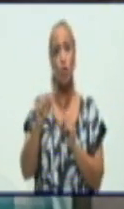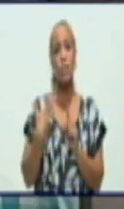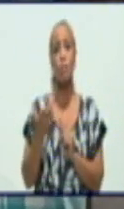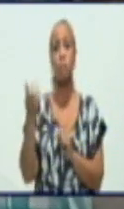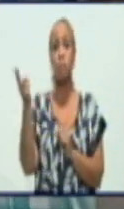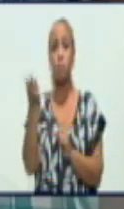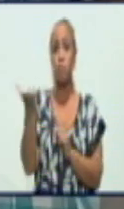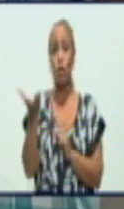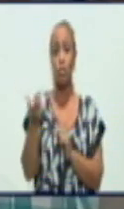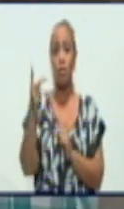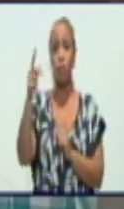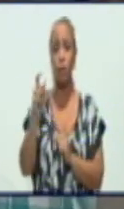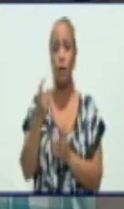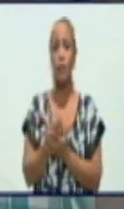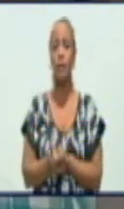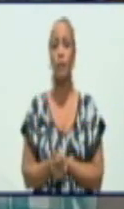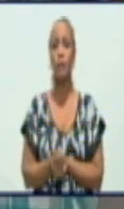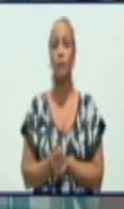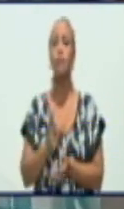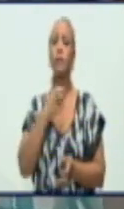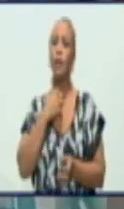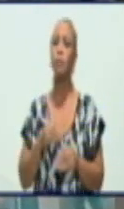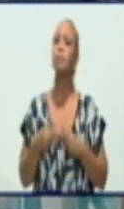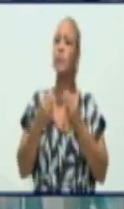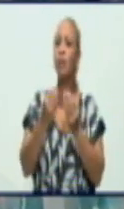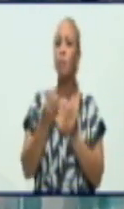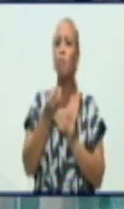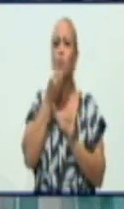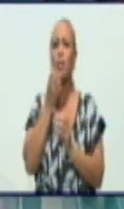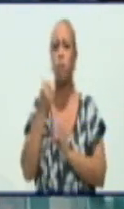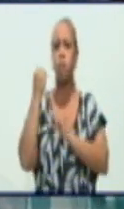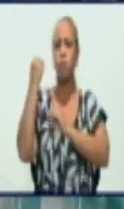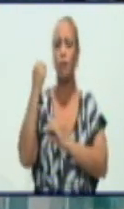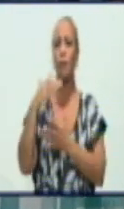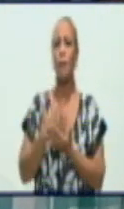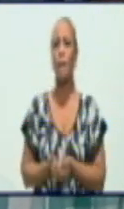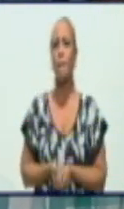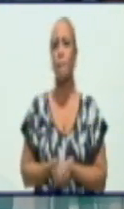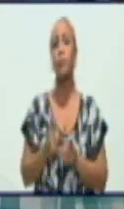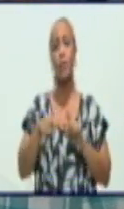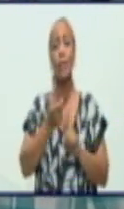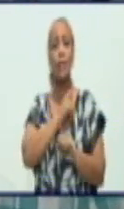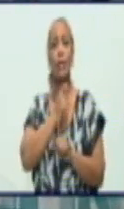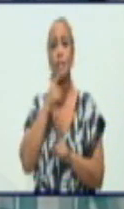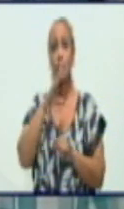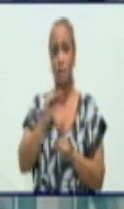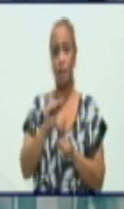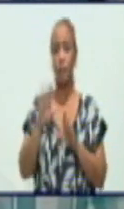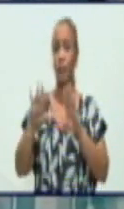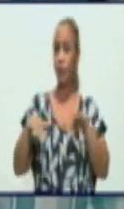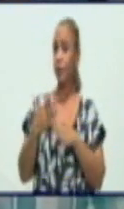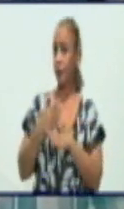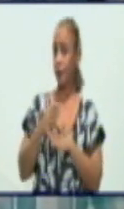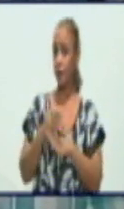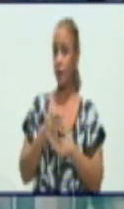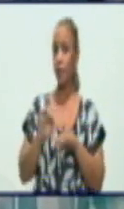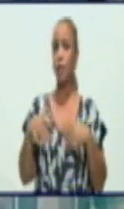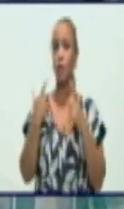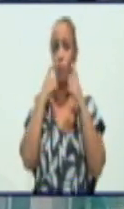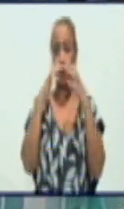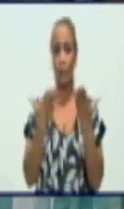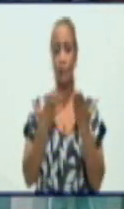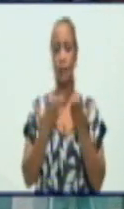de extracción la posibilidad de intensificación que quiere decir esto esto quiere decir varias cosas importantes a